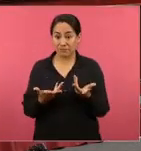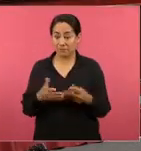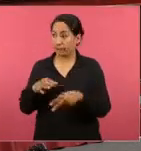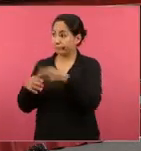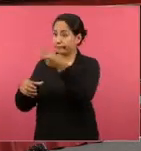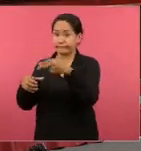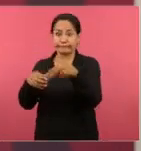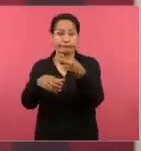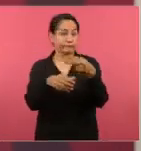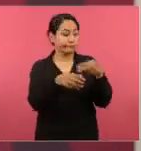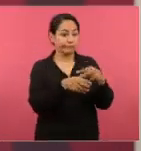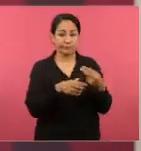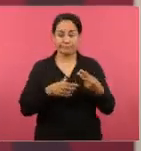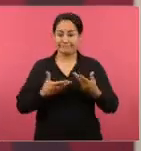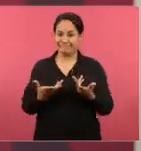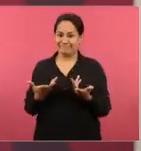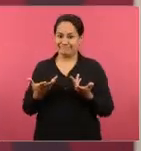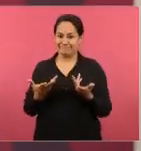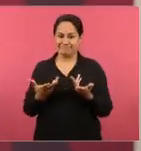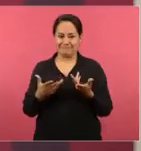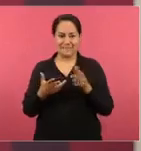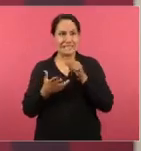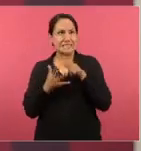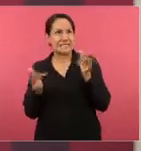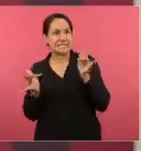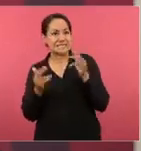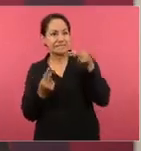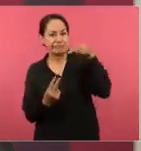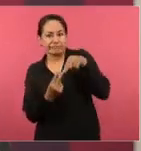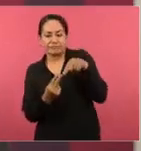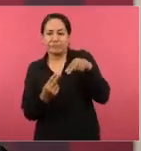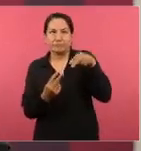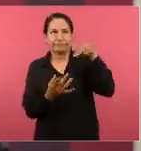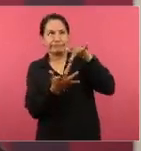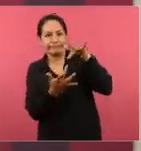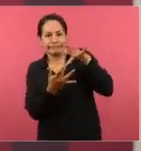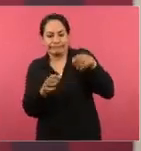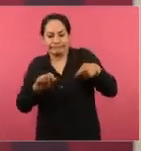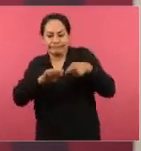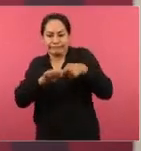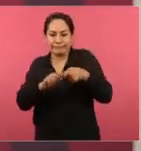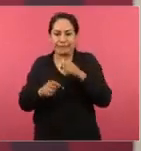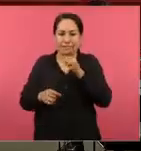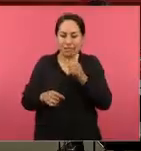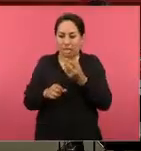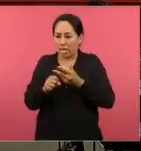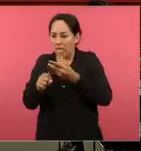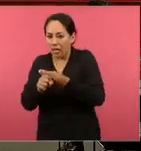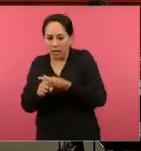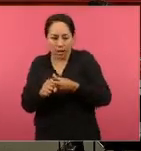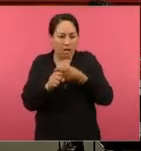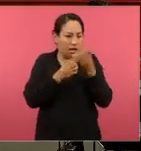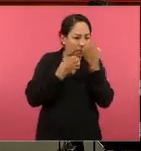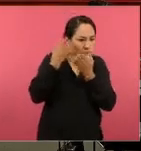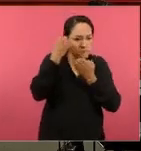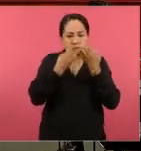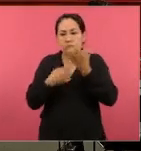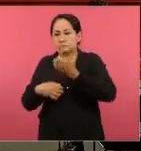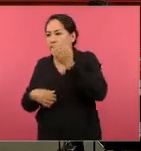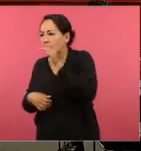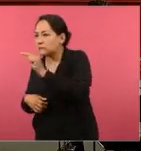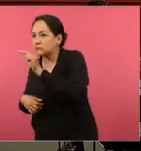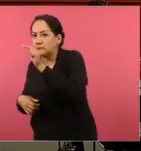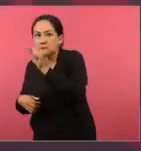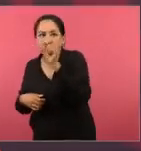hay ni la conexión, o sea, entonces eso se tuvo que hacer toda una revisión de todas las telesecundarias que existen en el